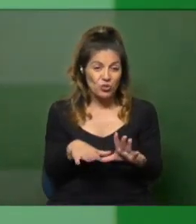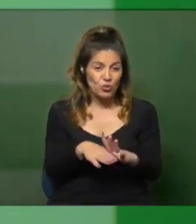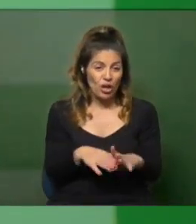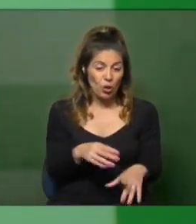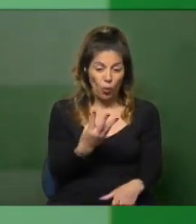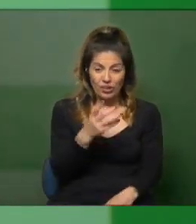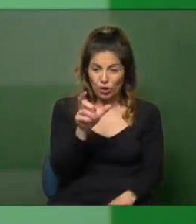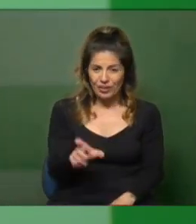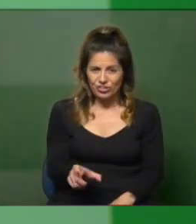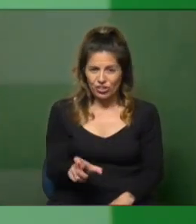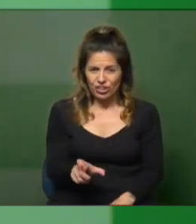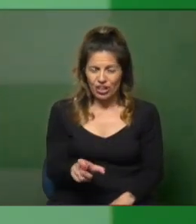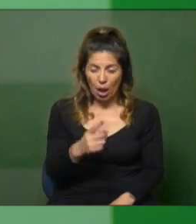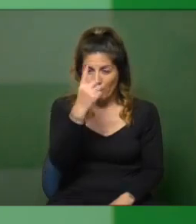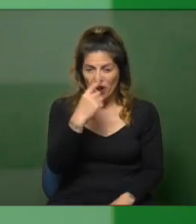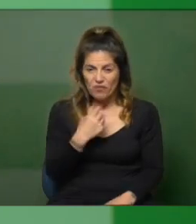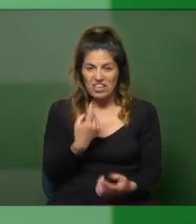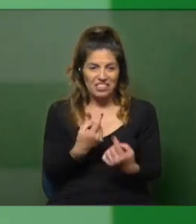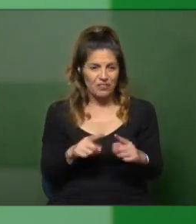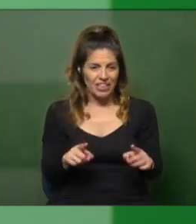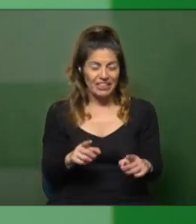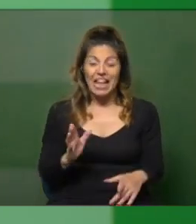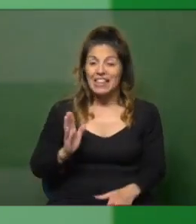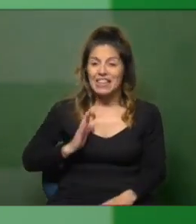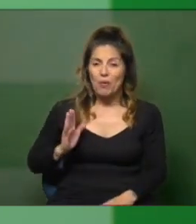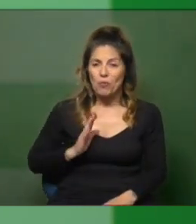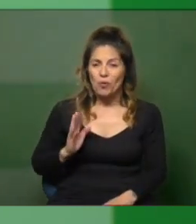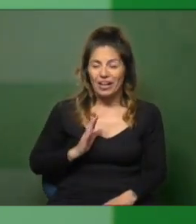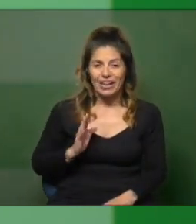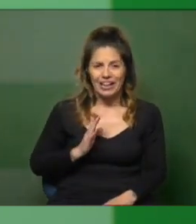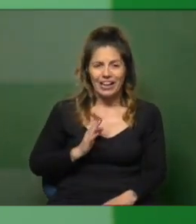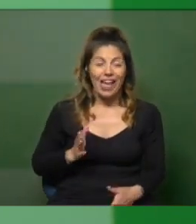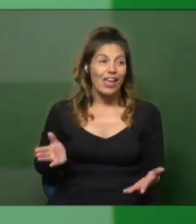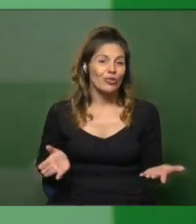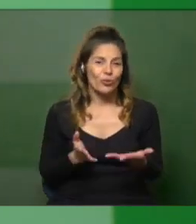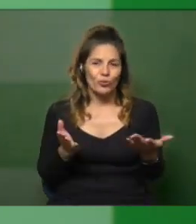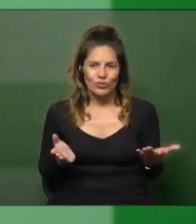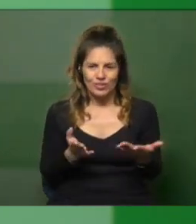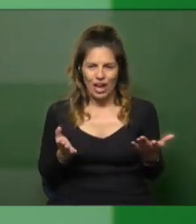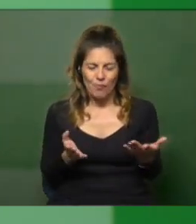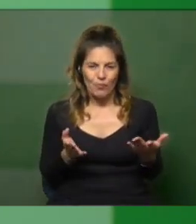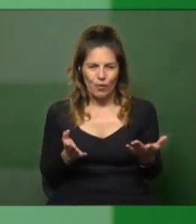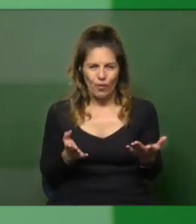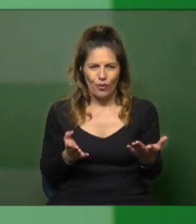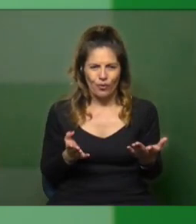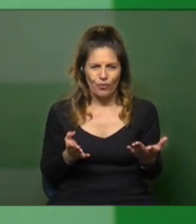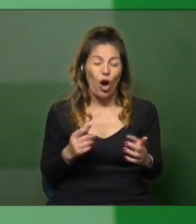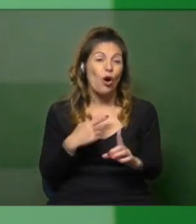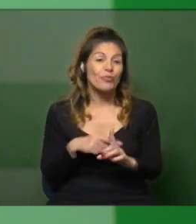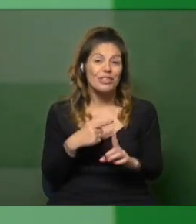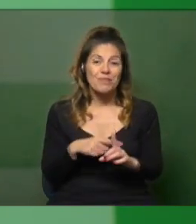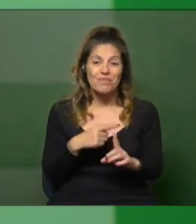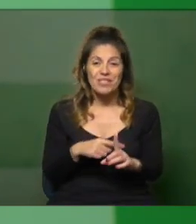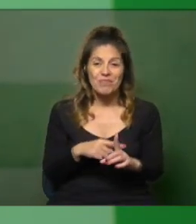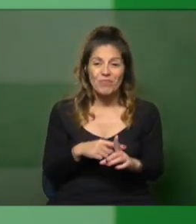cuatro zas con con perfiles muy distintos no la señora en una especie de entusiasmo y de de de optimismo